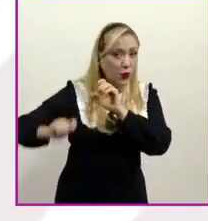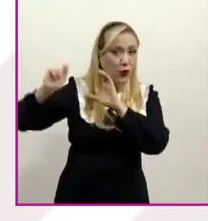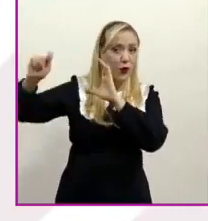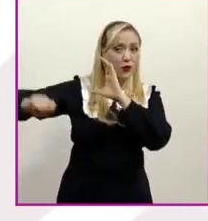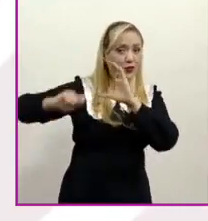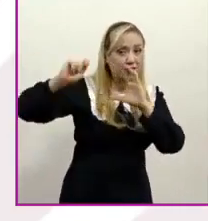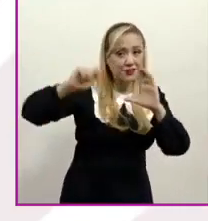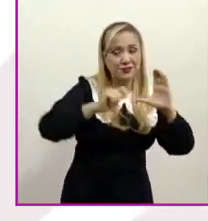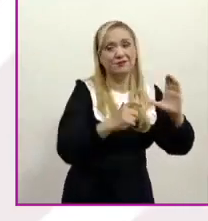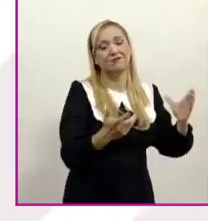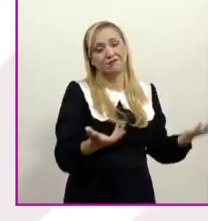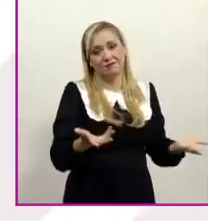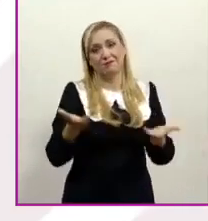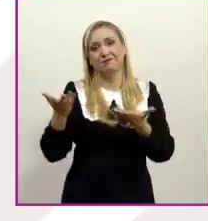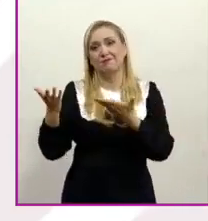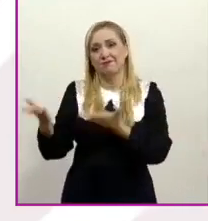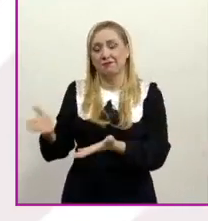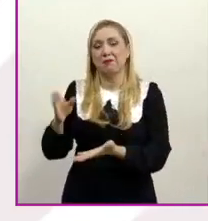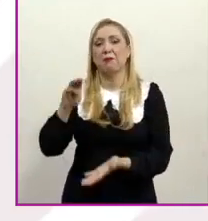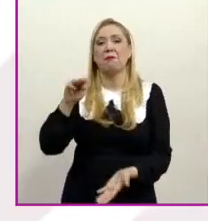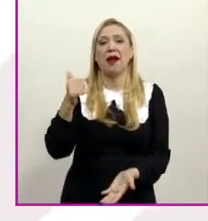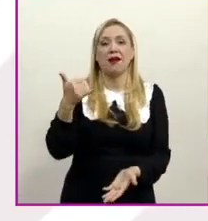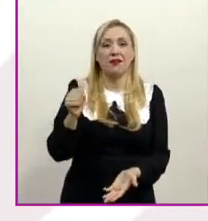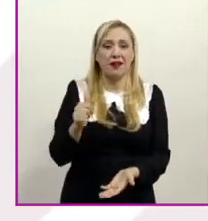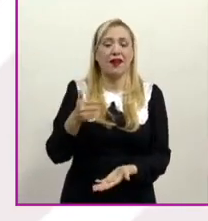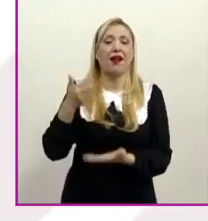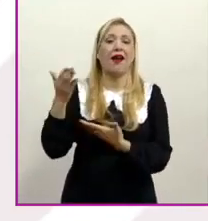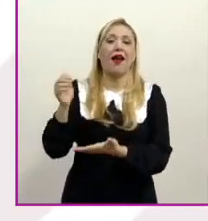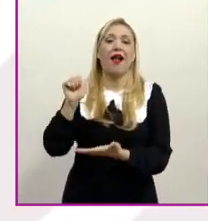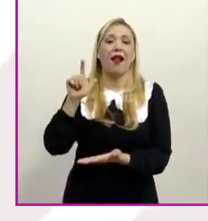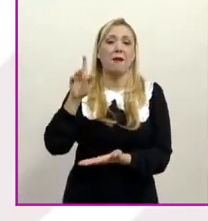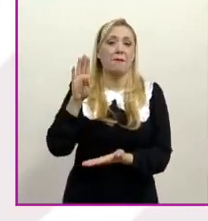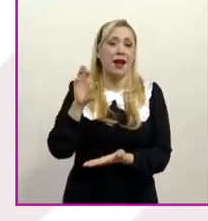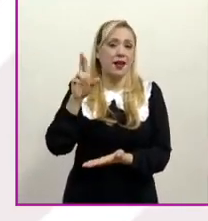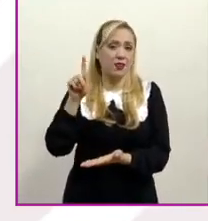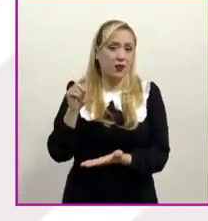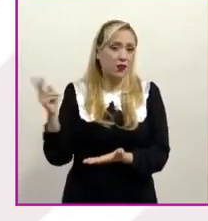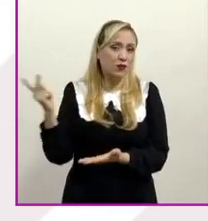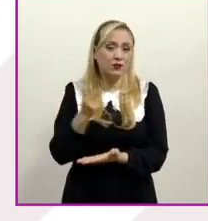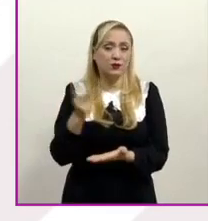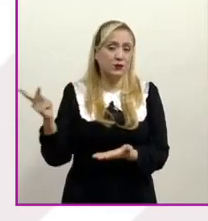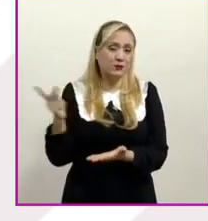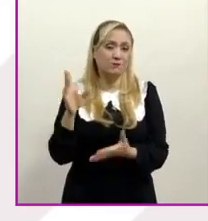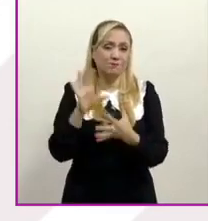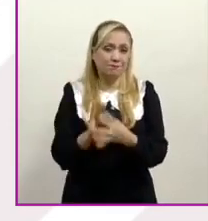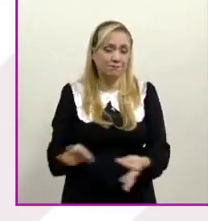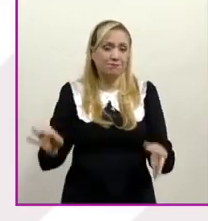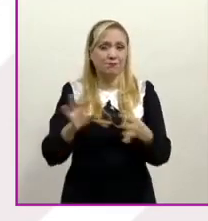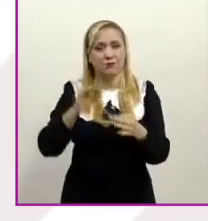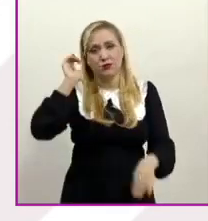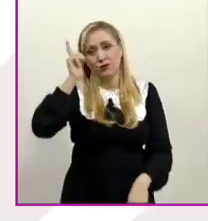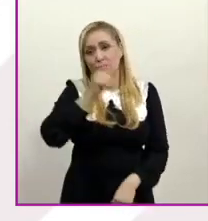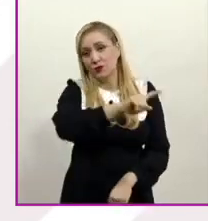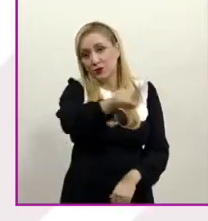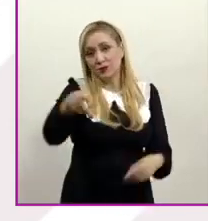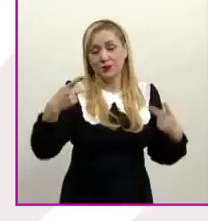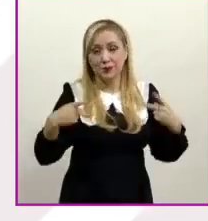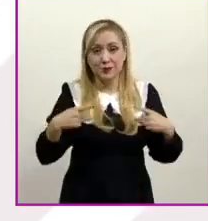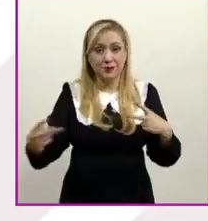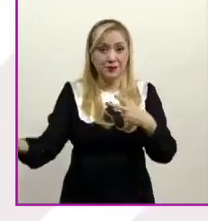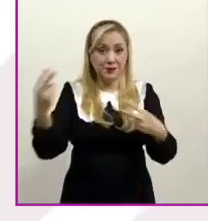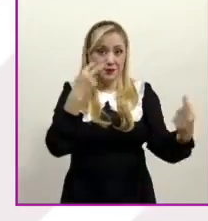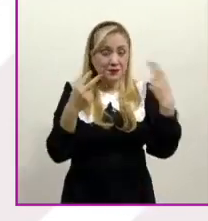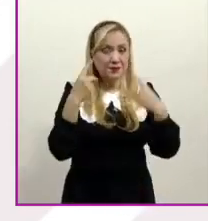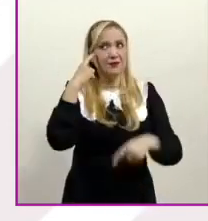Poder Prieto, concretamente Maya Zapata y Alberto Juárez, que nos han invitado aquí a reflexionar, y espero que las personas que nos hayan visto en este programa de Espacio Diverso